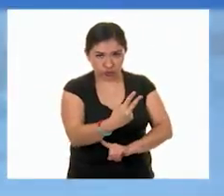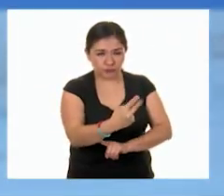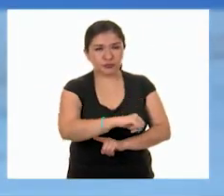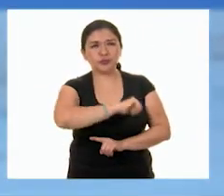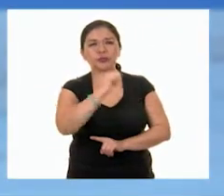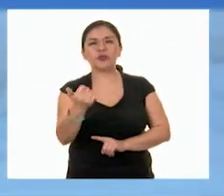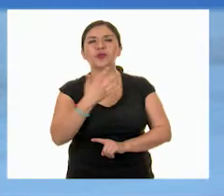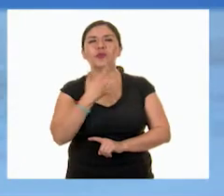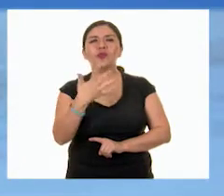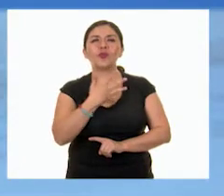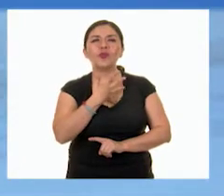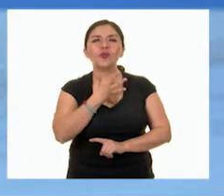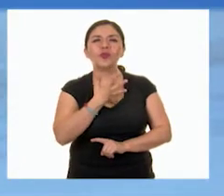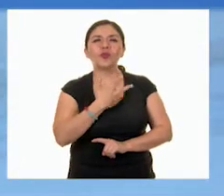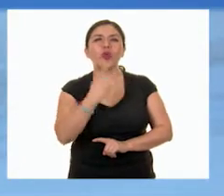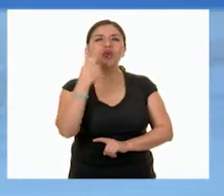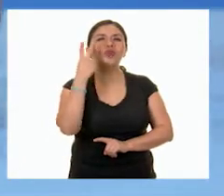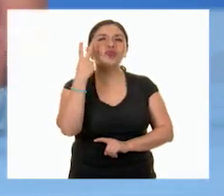vemos que tiene